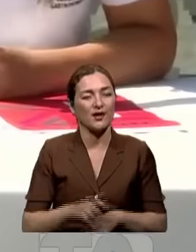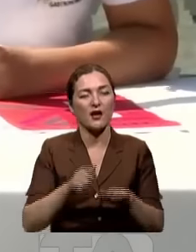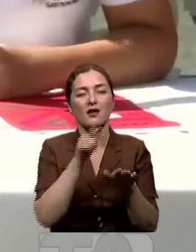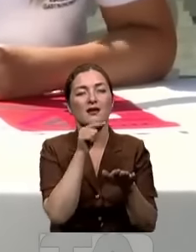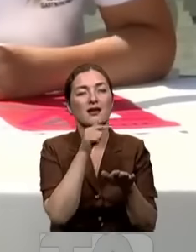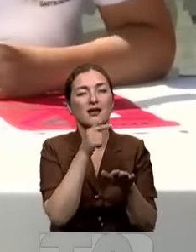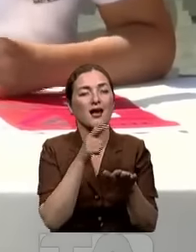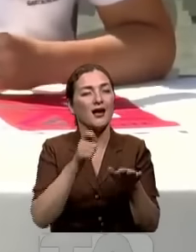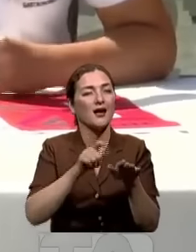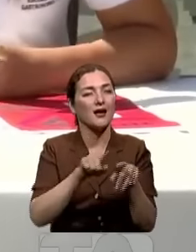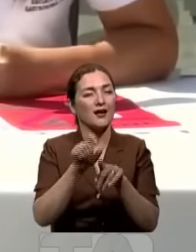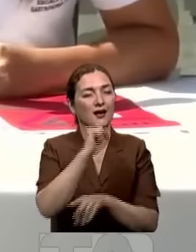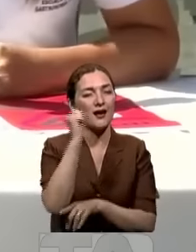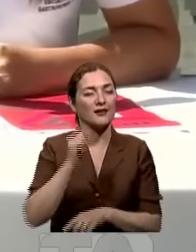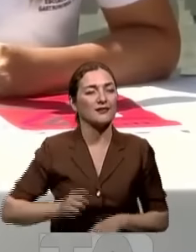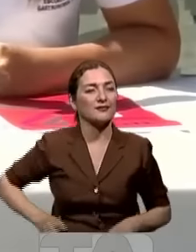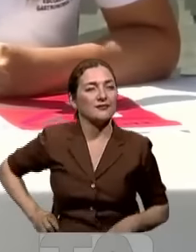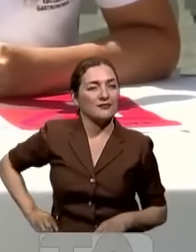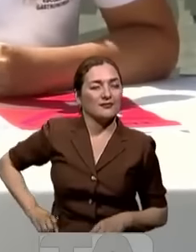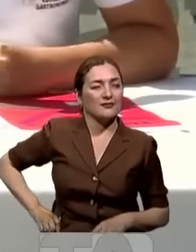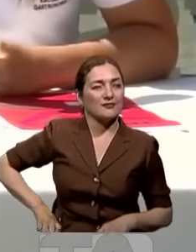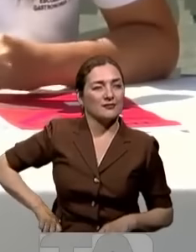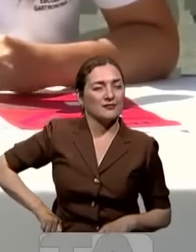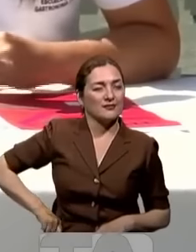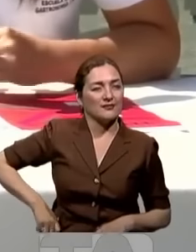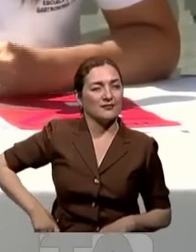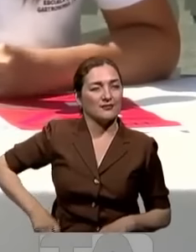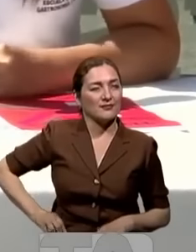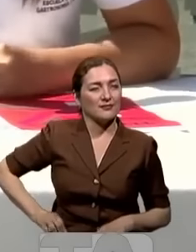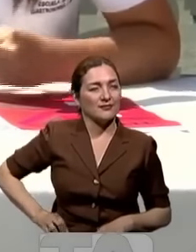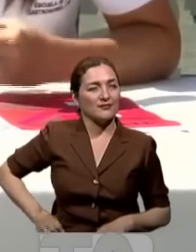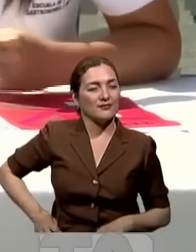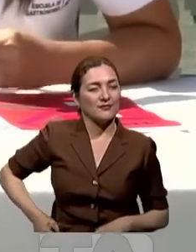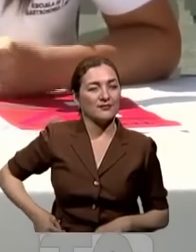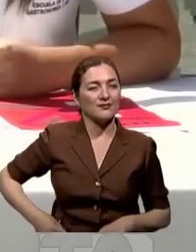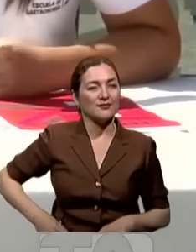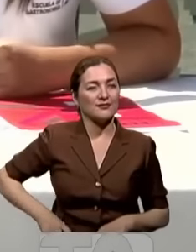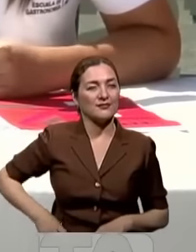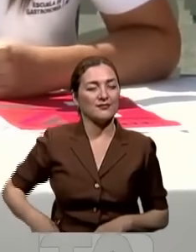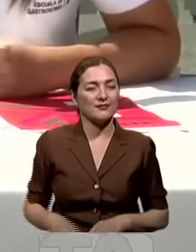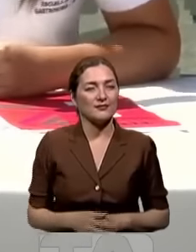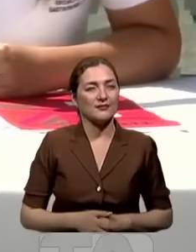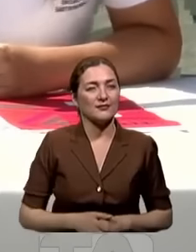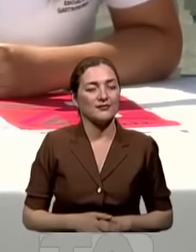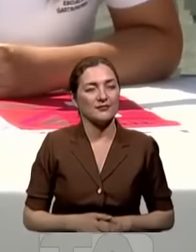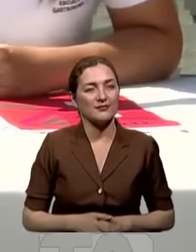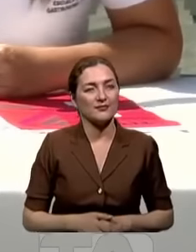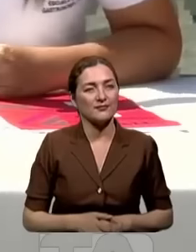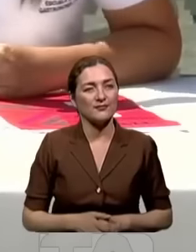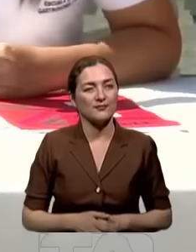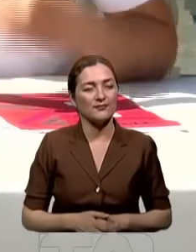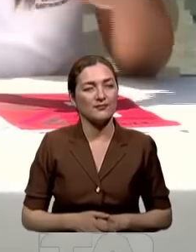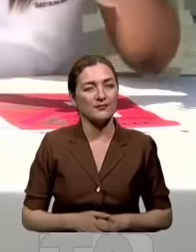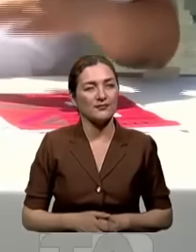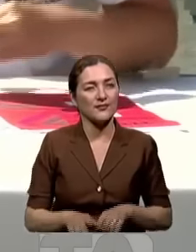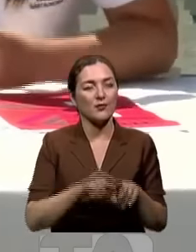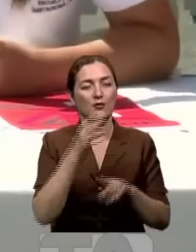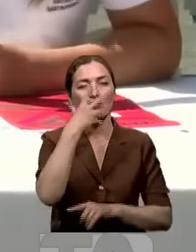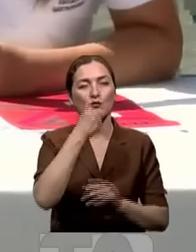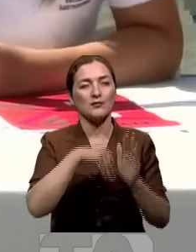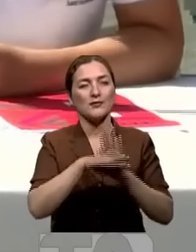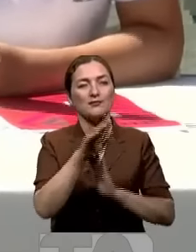súper, súper difícil. Nos hemos ido más por la parte de la decoración, que fue el detalle principal al ser el concurso de la guagua más linda. Así que vamos a ver